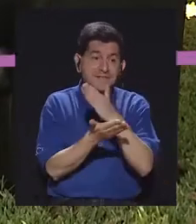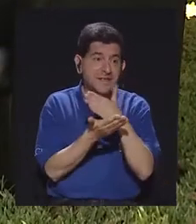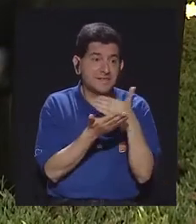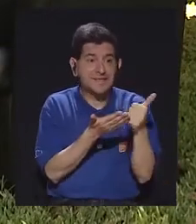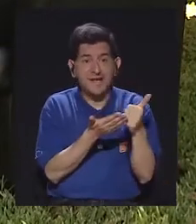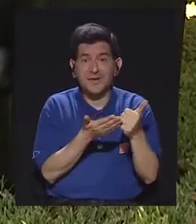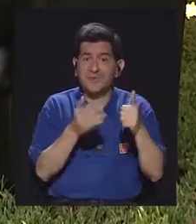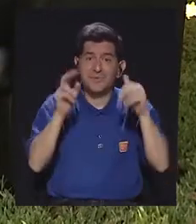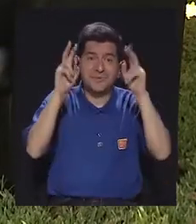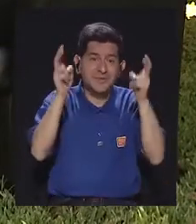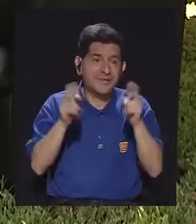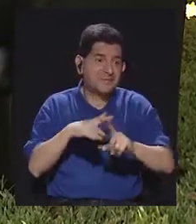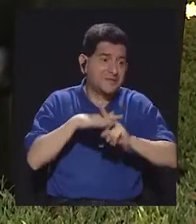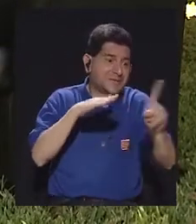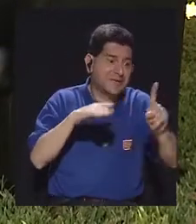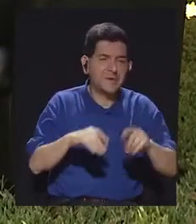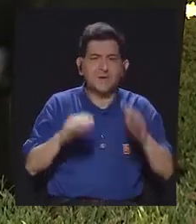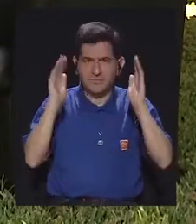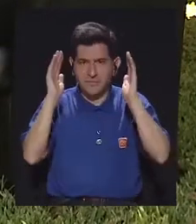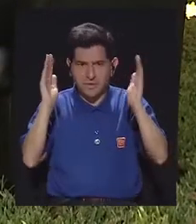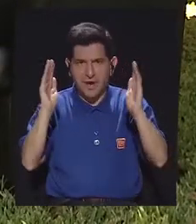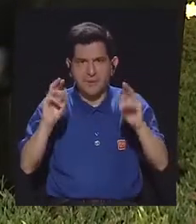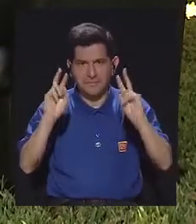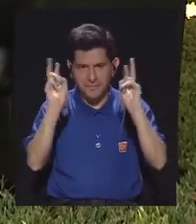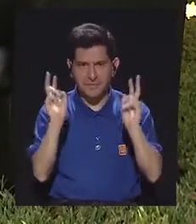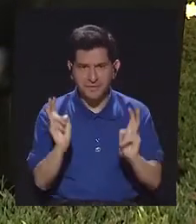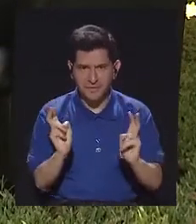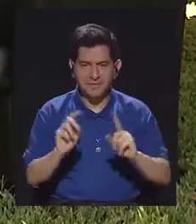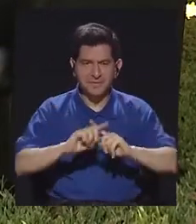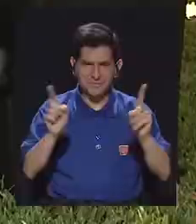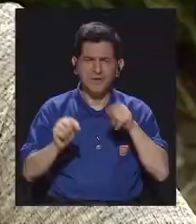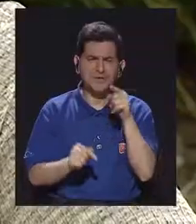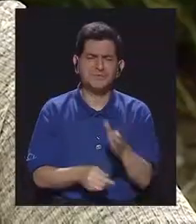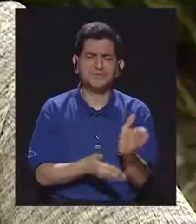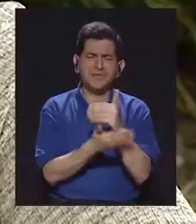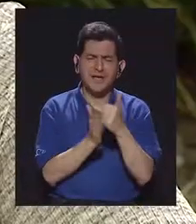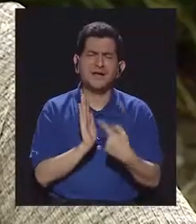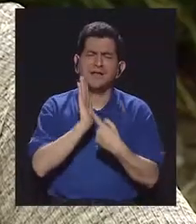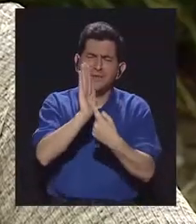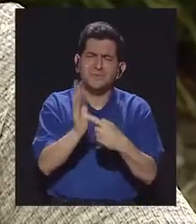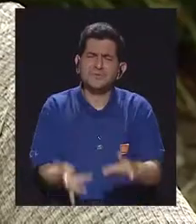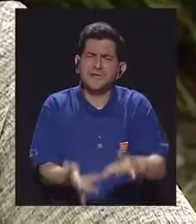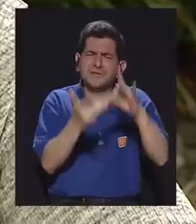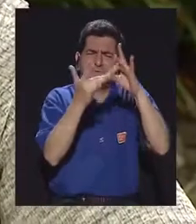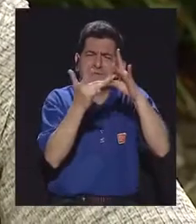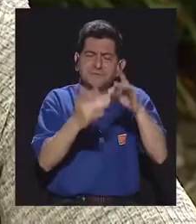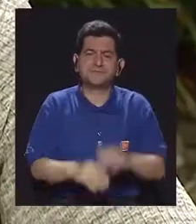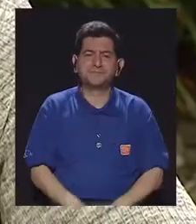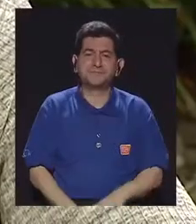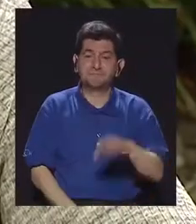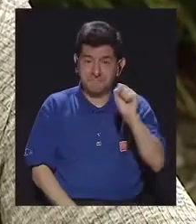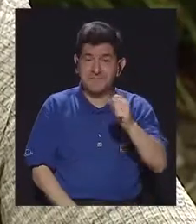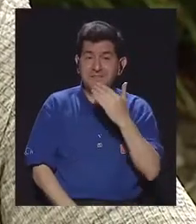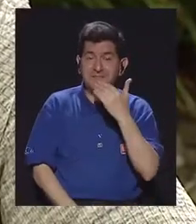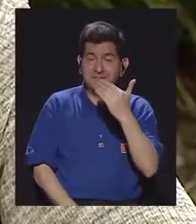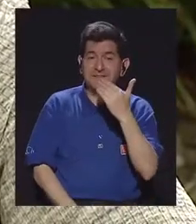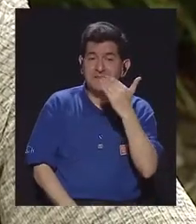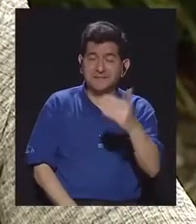me imagino que muchos temas, porque es un tema muy amplio, pero si usted quisiera rescatar algo. Sí, muchísimas gracias.